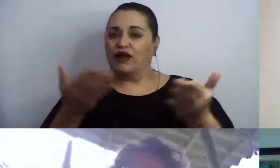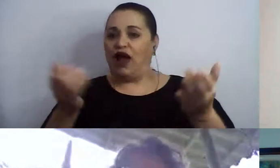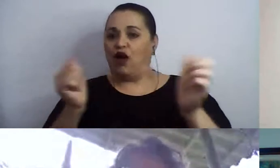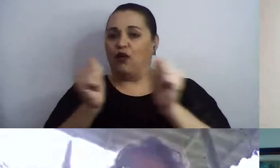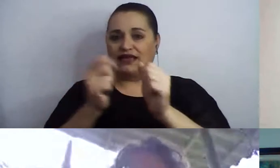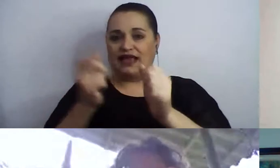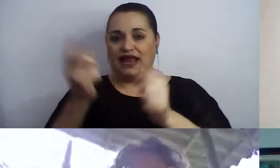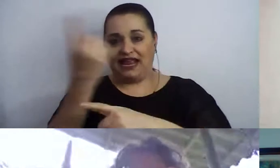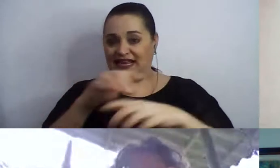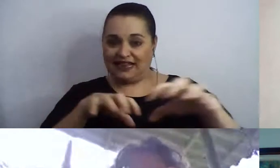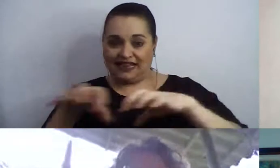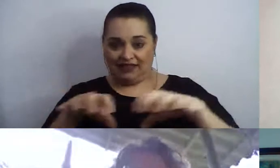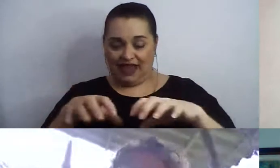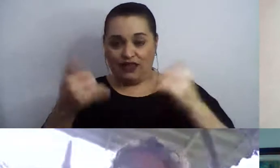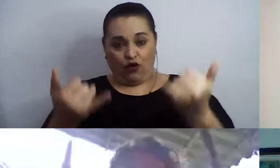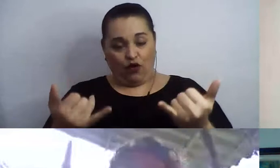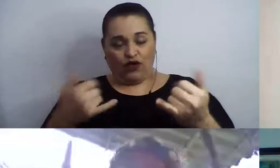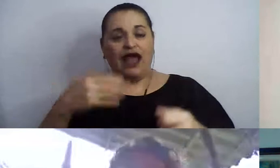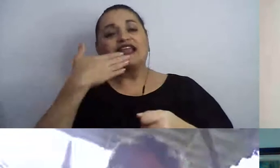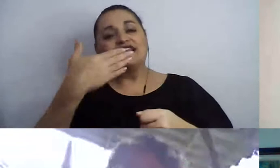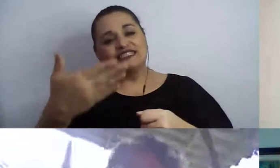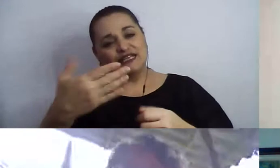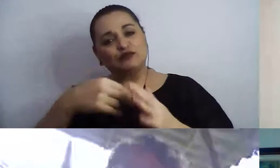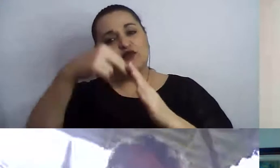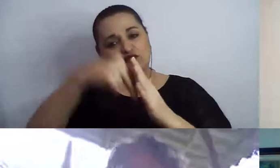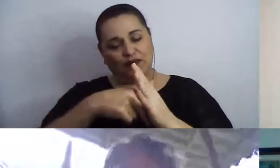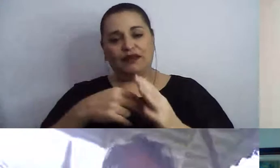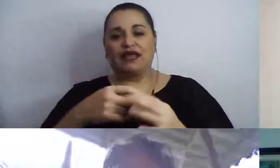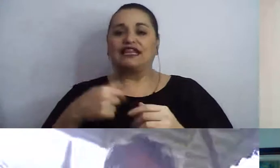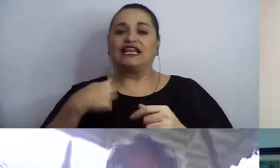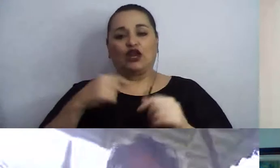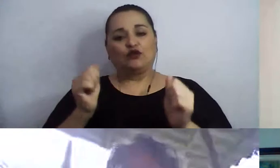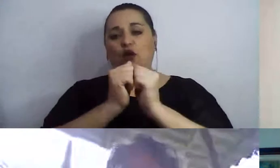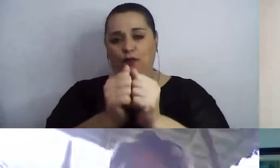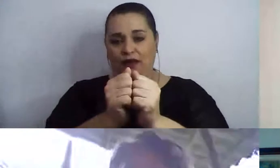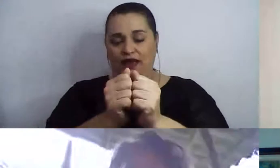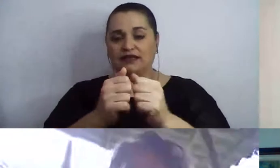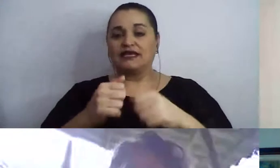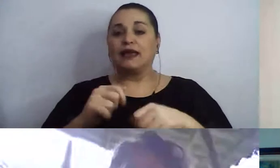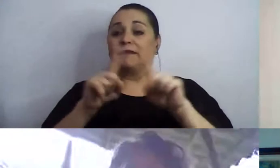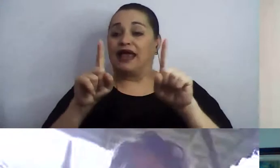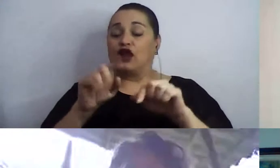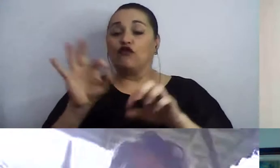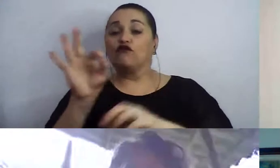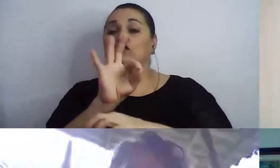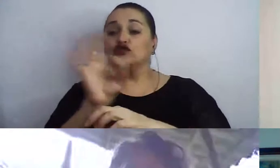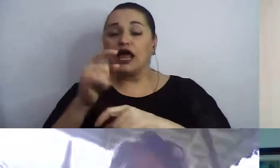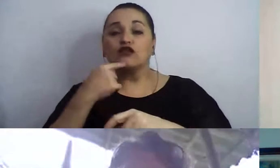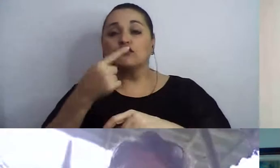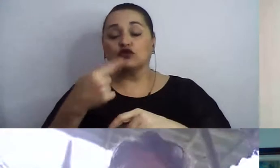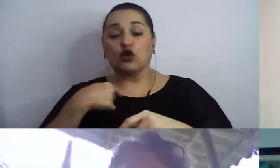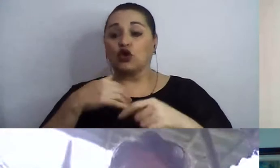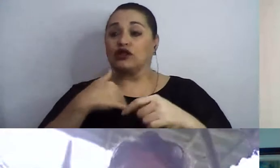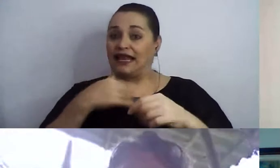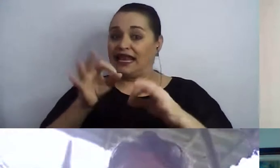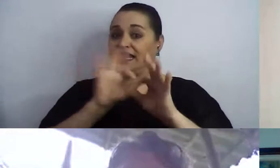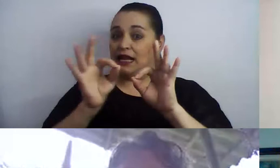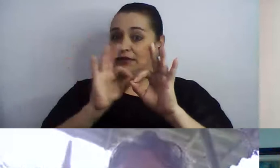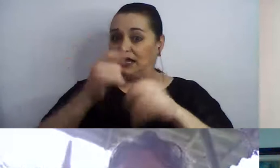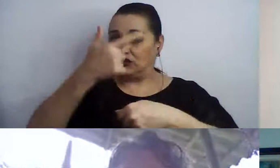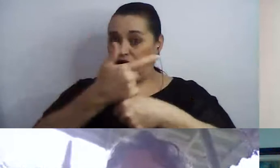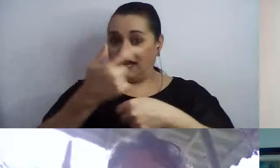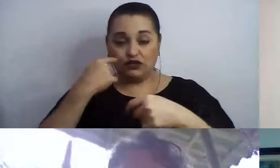del día de hoy, a quien agradecemos profundamente que nos esté acompañando, pero considerando que vamos a contar con esta interpretación